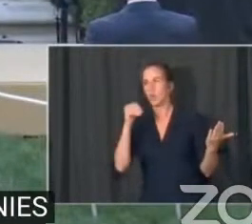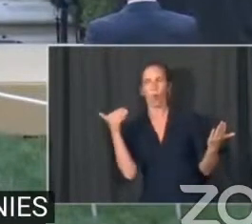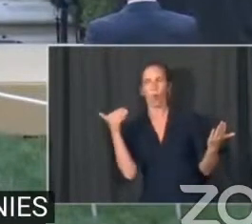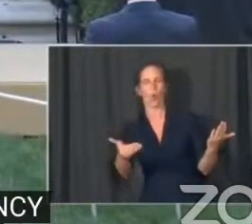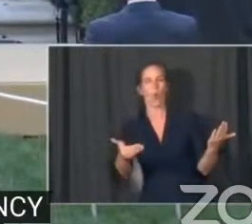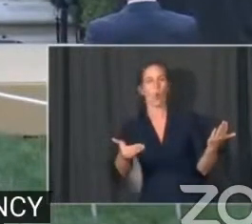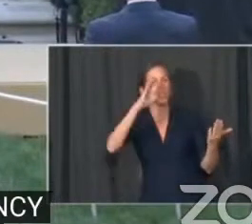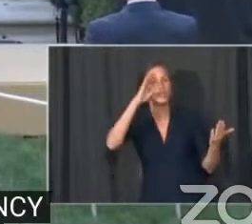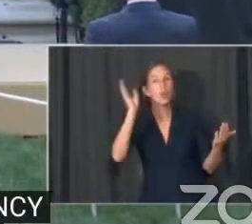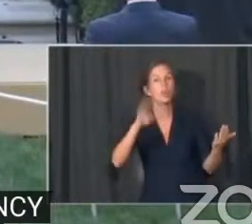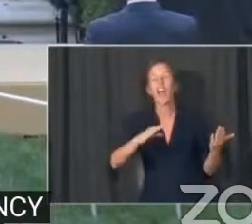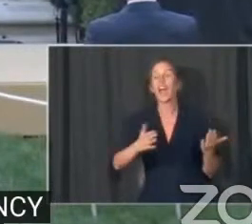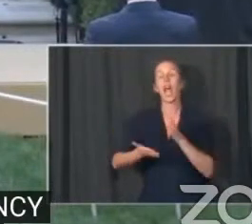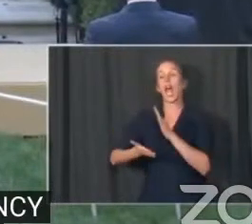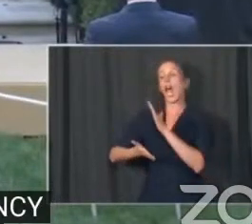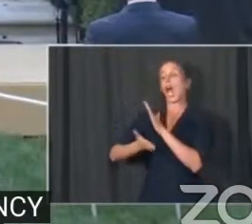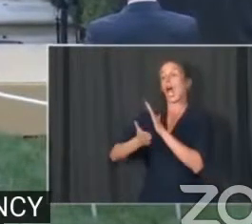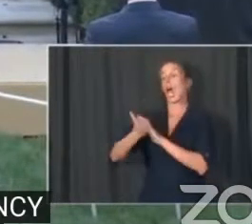continuar